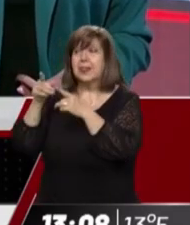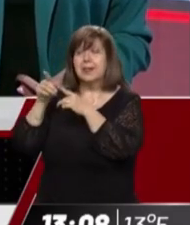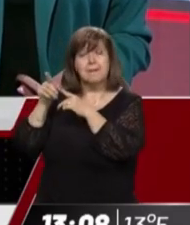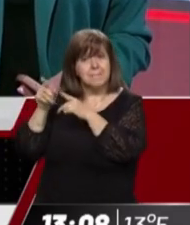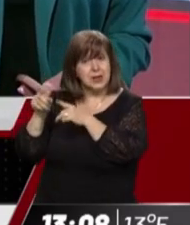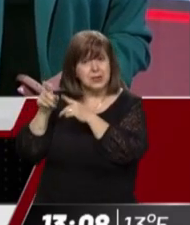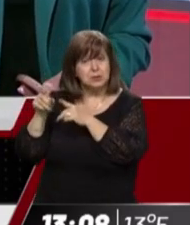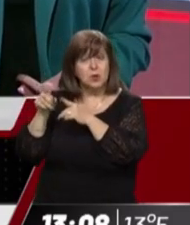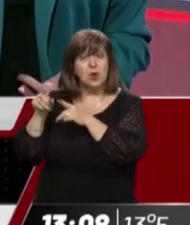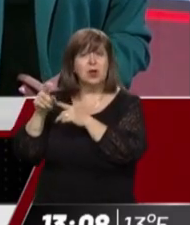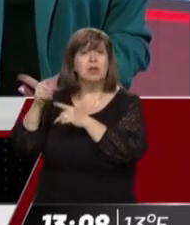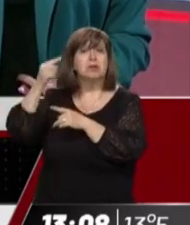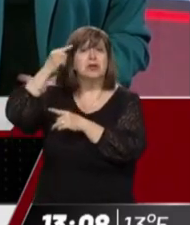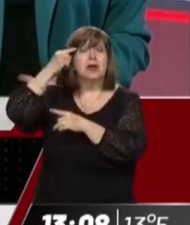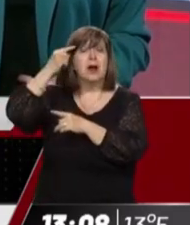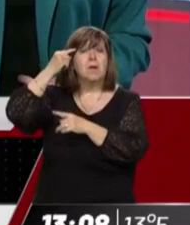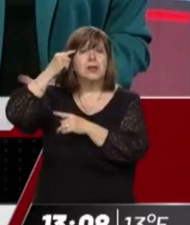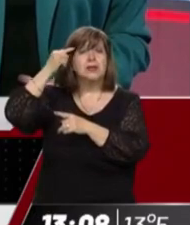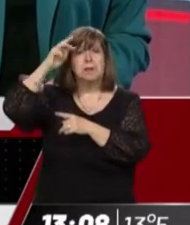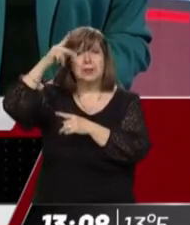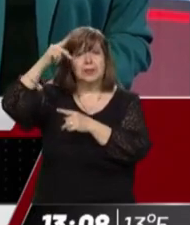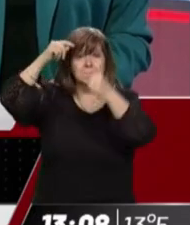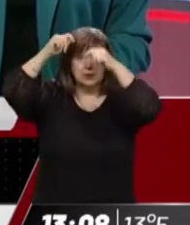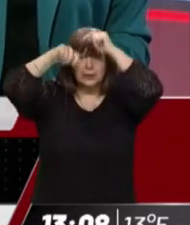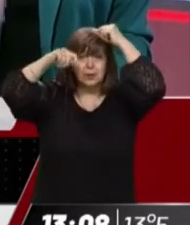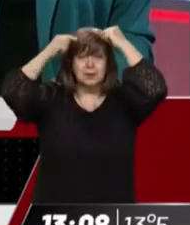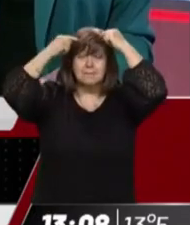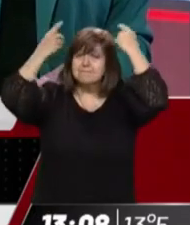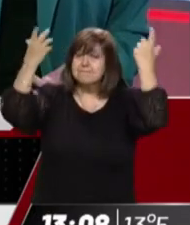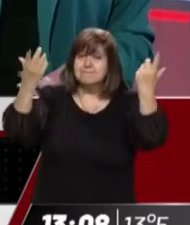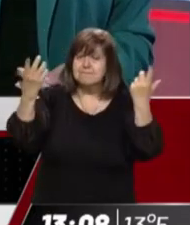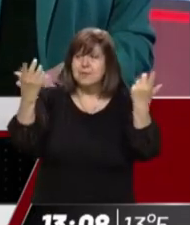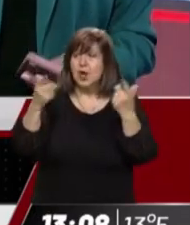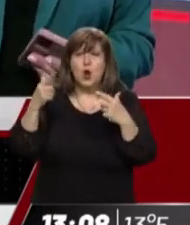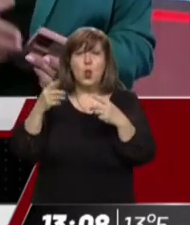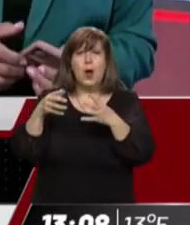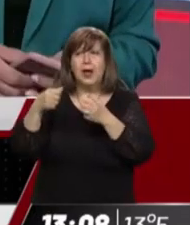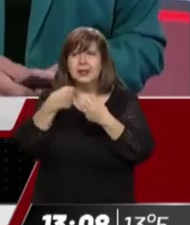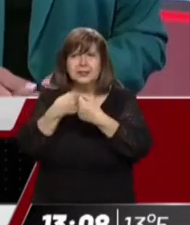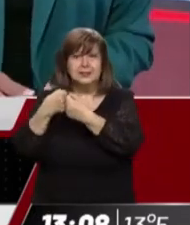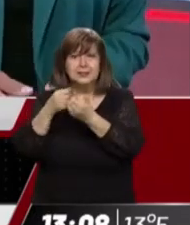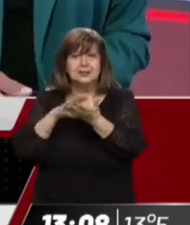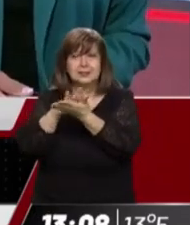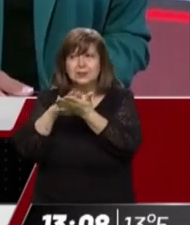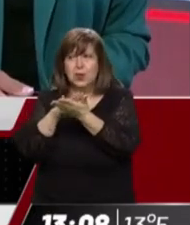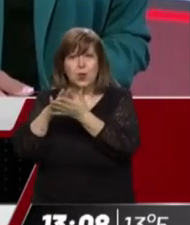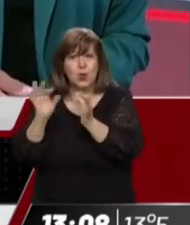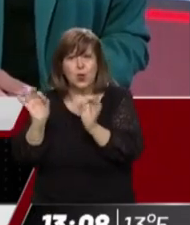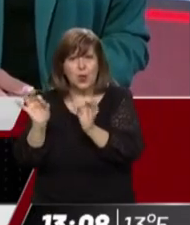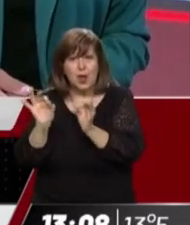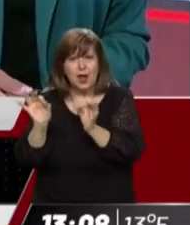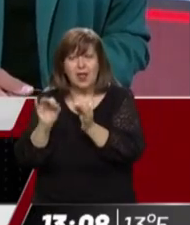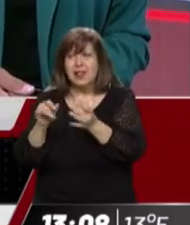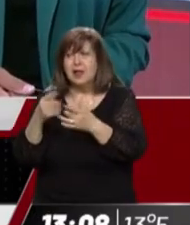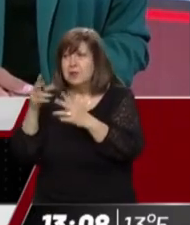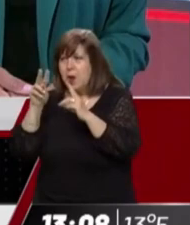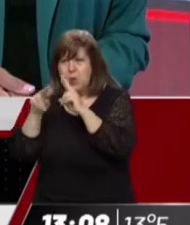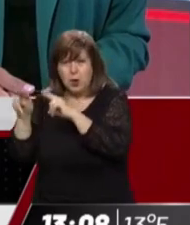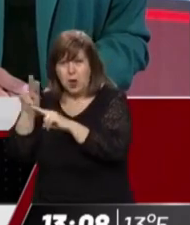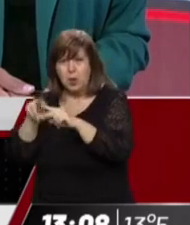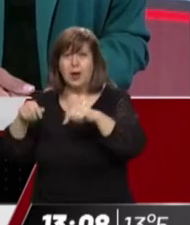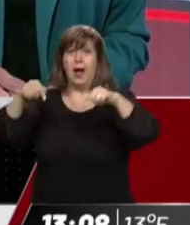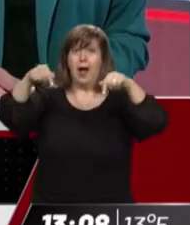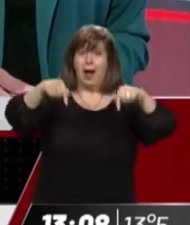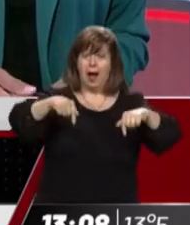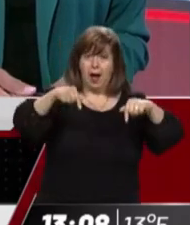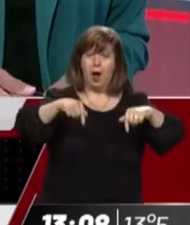atraviesa todas las clases sociales. Todas, absolutamente. Todas las posibilidades económicas. Estamos hablando de gente que busca droga en el basural y se droga con